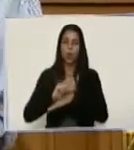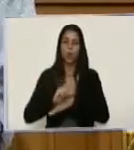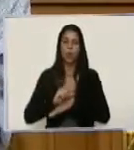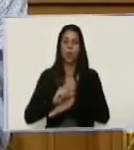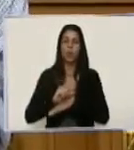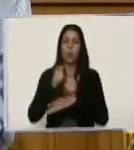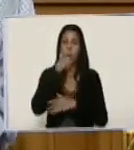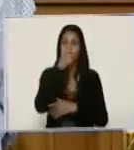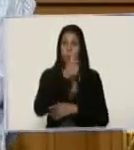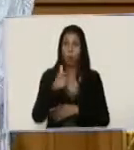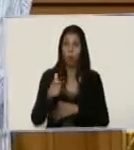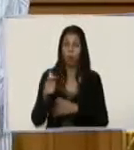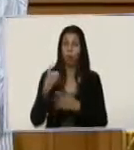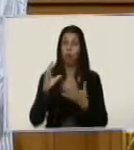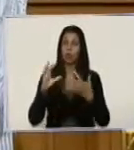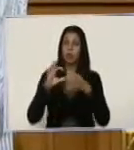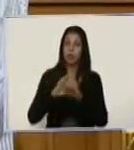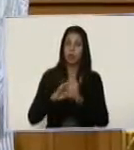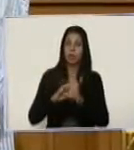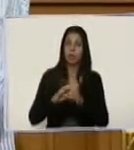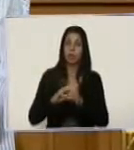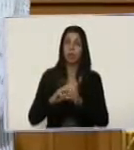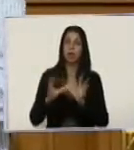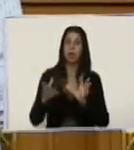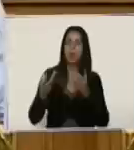pueblo jamás caerá.